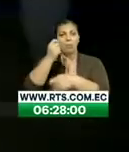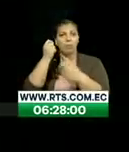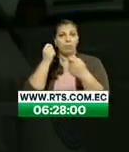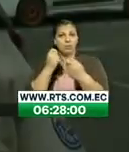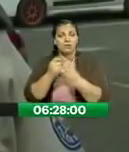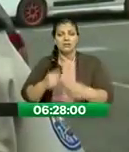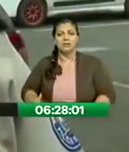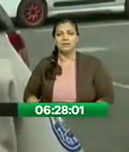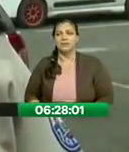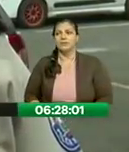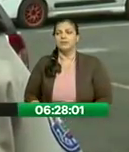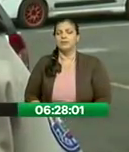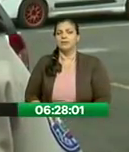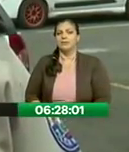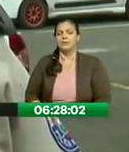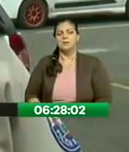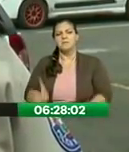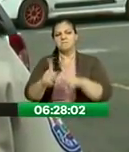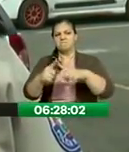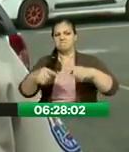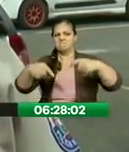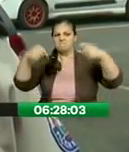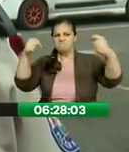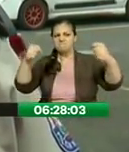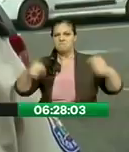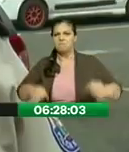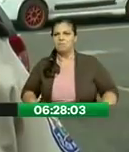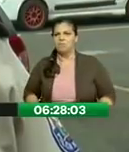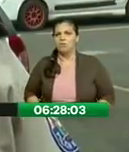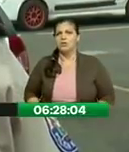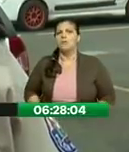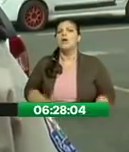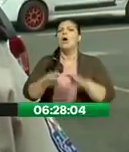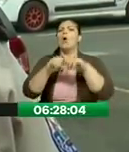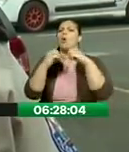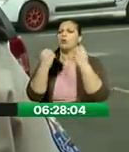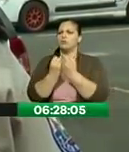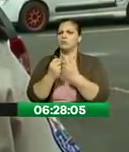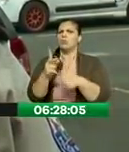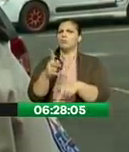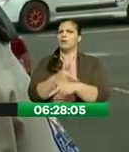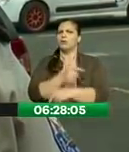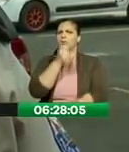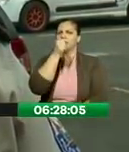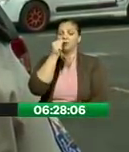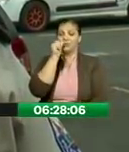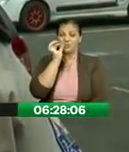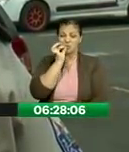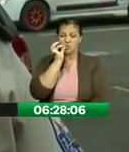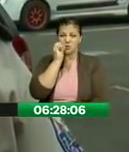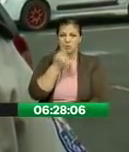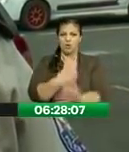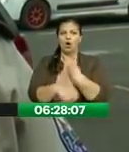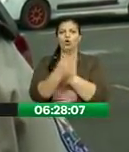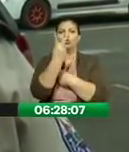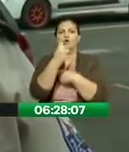Manabí. A lo mejor existió algún inconveniente entre esta organización o dos organizaciones